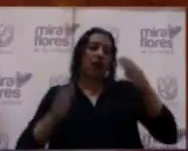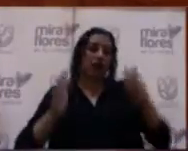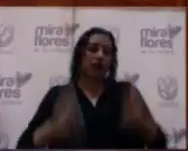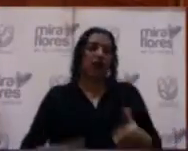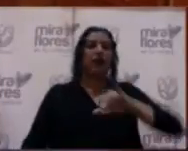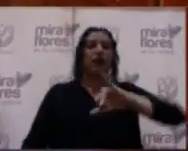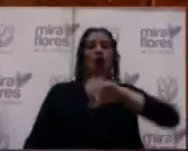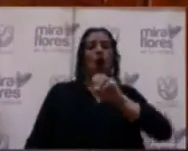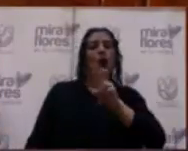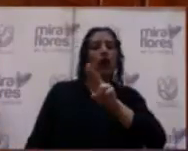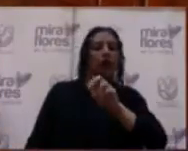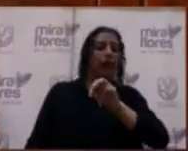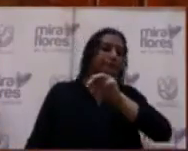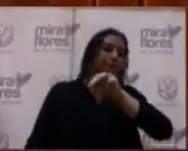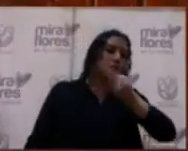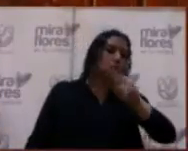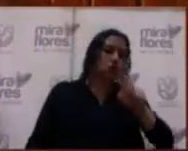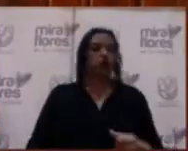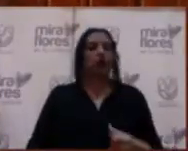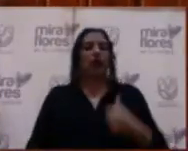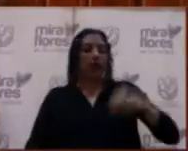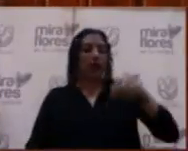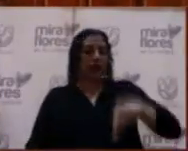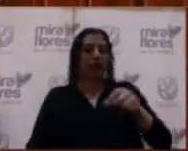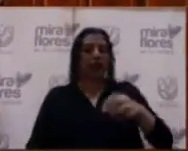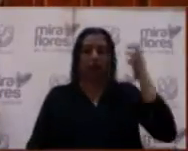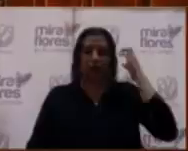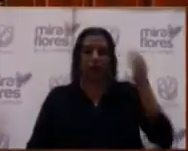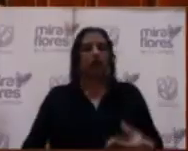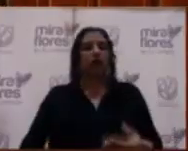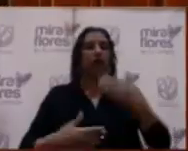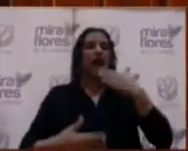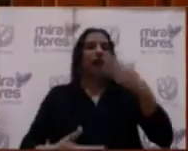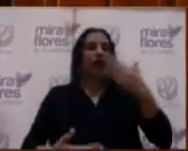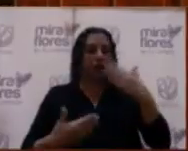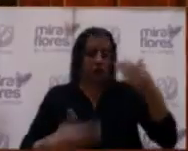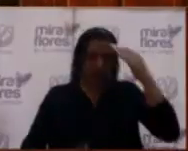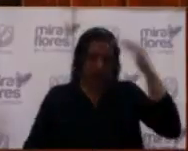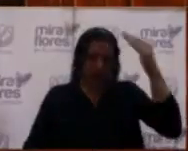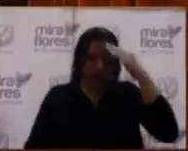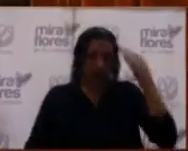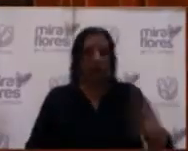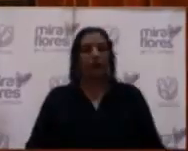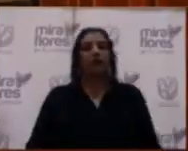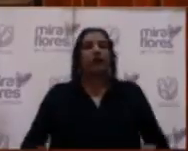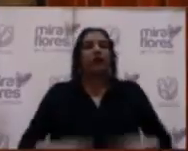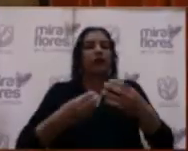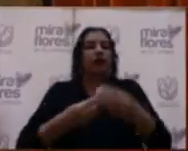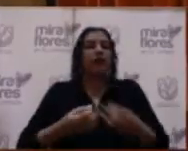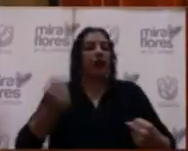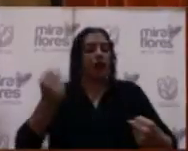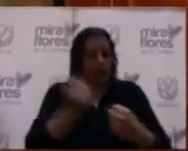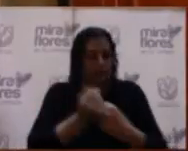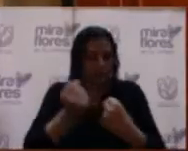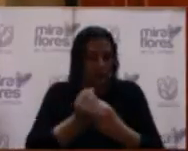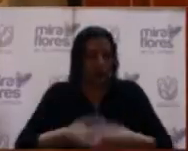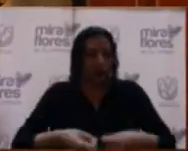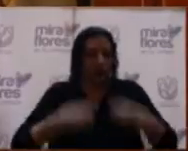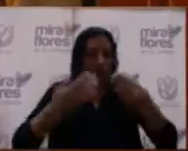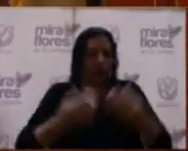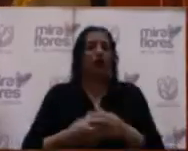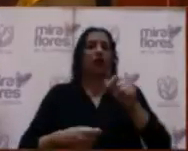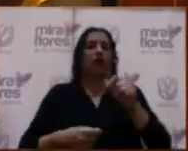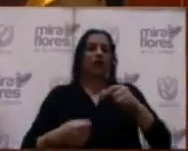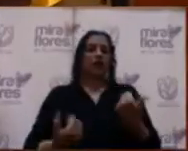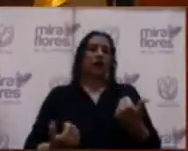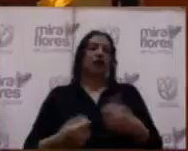de la Municipalidad de Miraflores. Tengo el agrado de dirigirme a usted para saludarlo y referirme al apoyo recibido recientemente por su